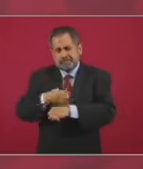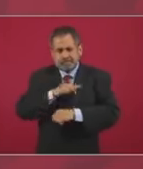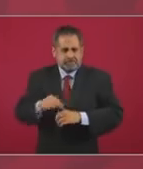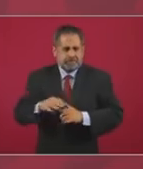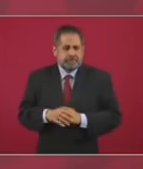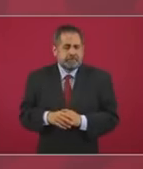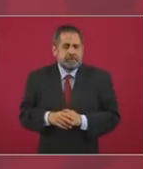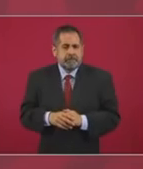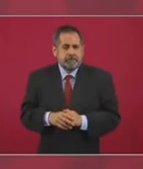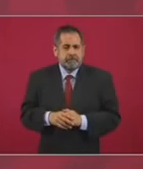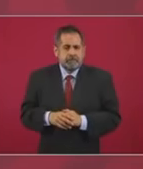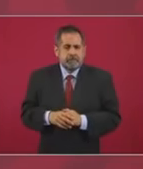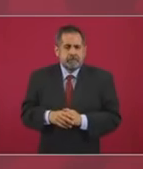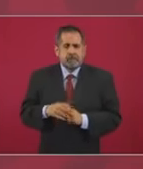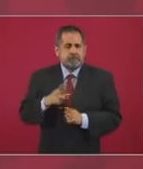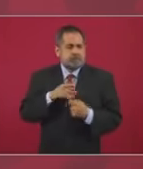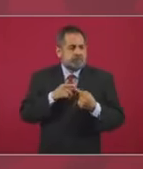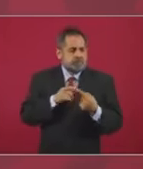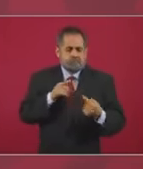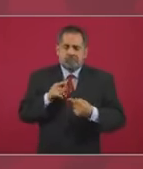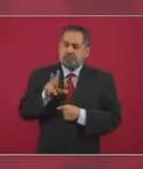No hay oposición